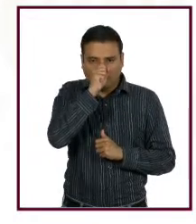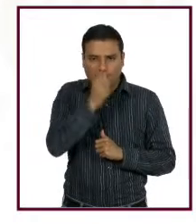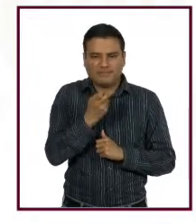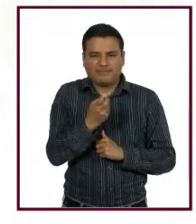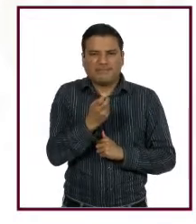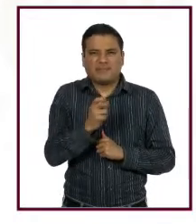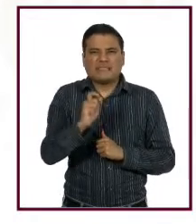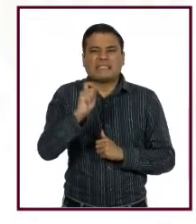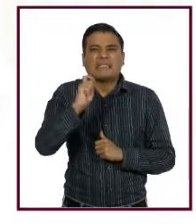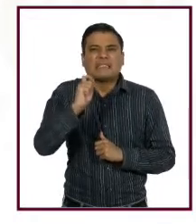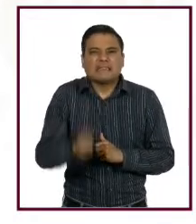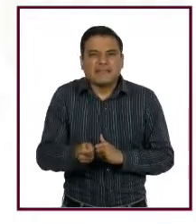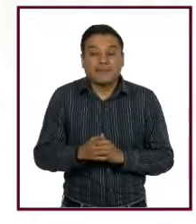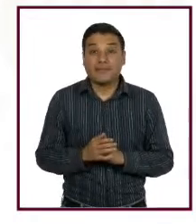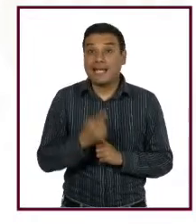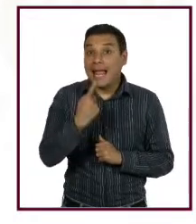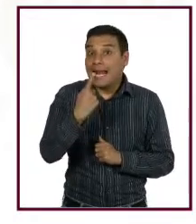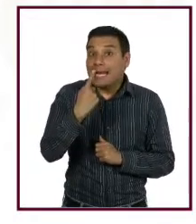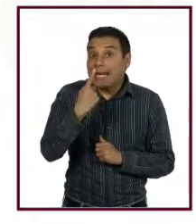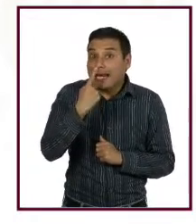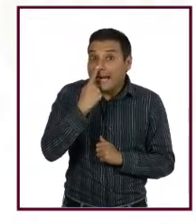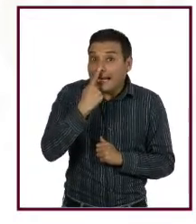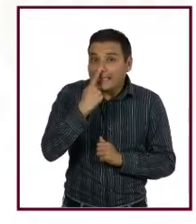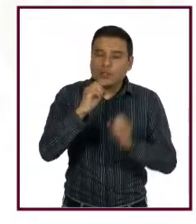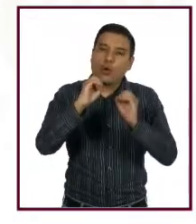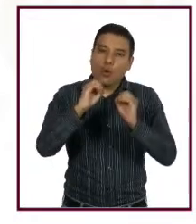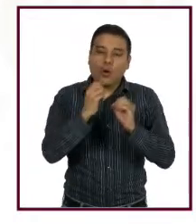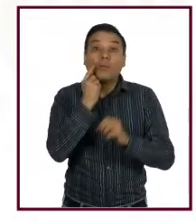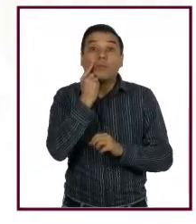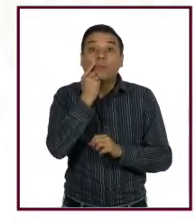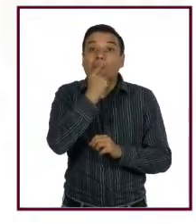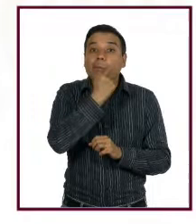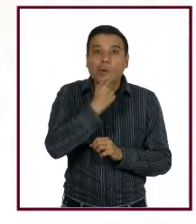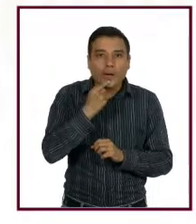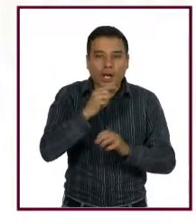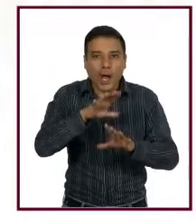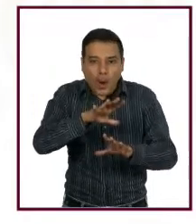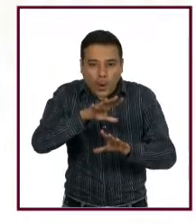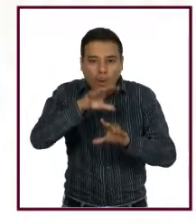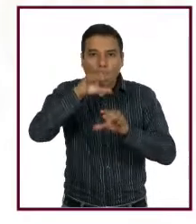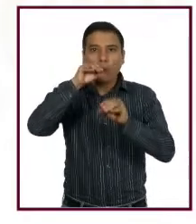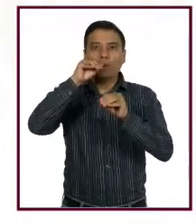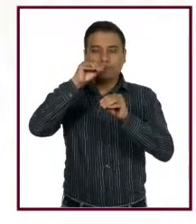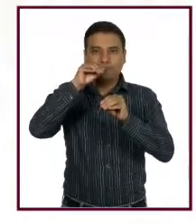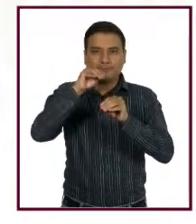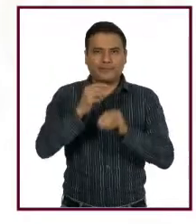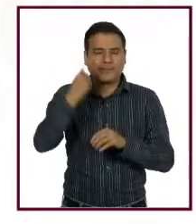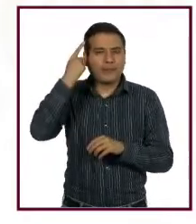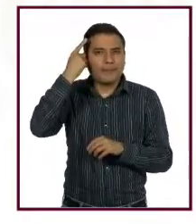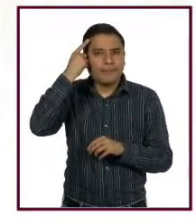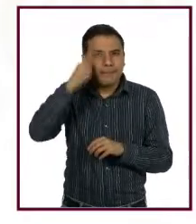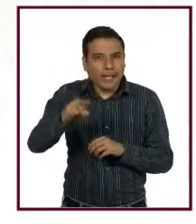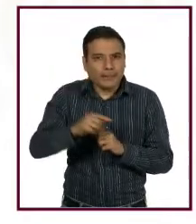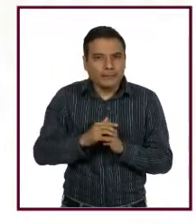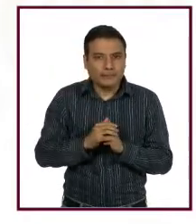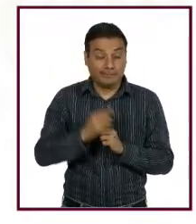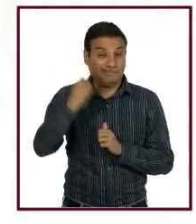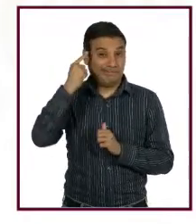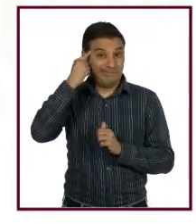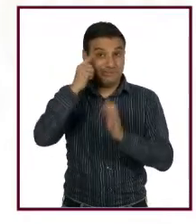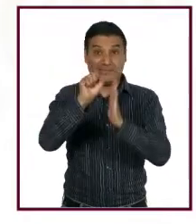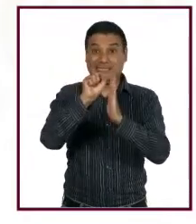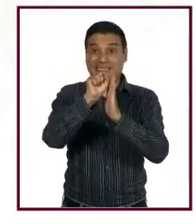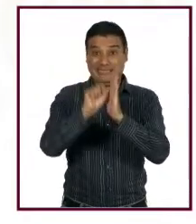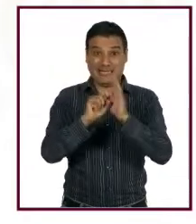la aspiración por la nariz y la boca de una sustancia con el propósito de generar un efecto en el sistema nervioso